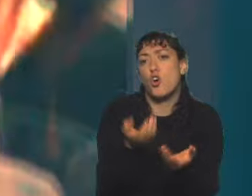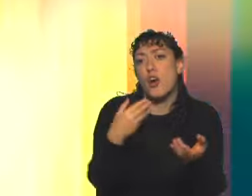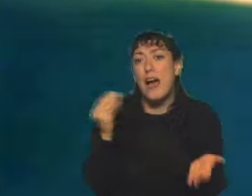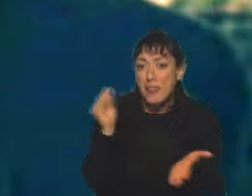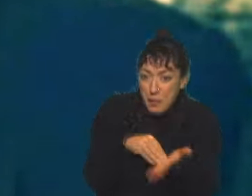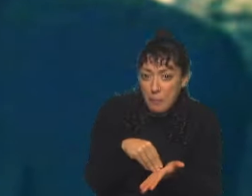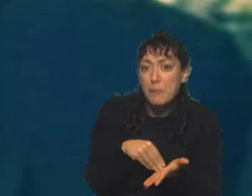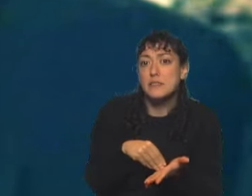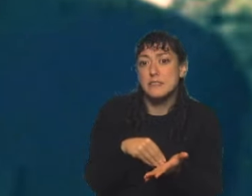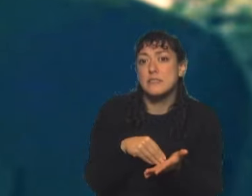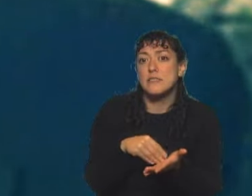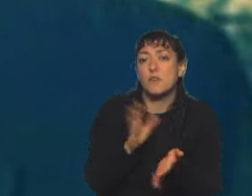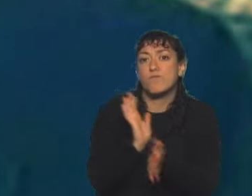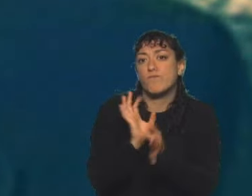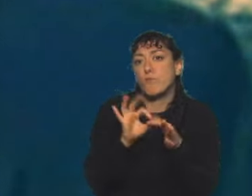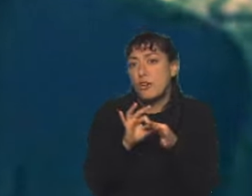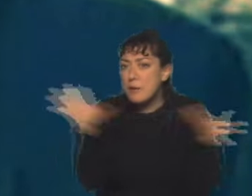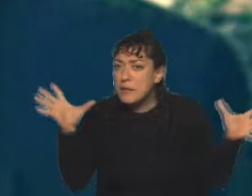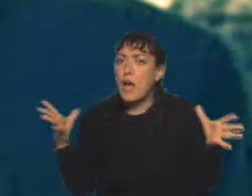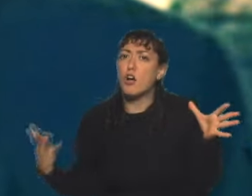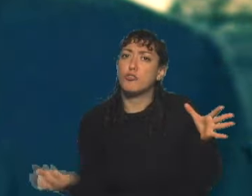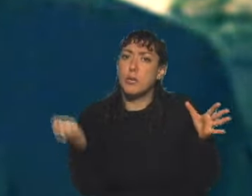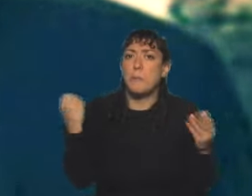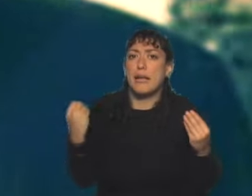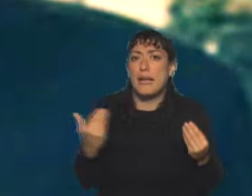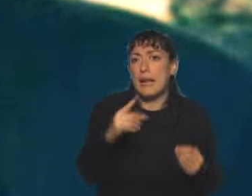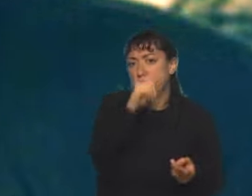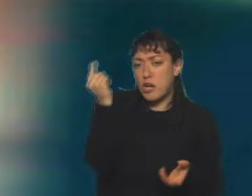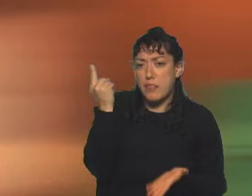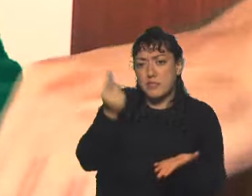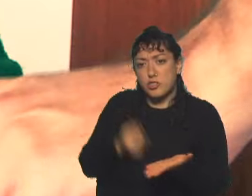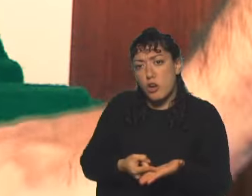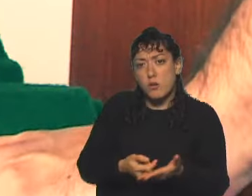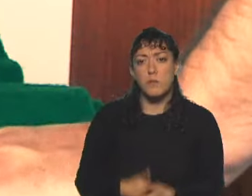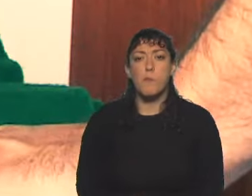además grados de libertad para la decisión nacional.